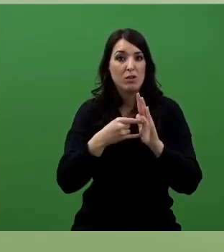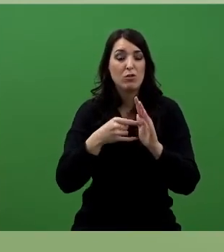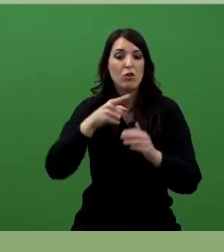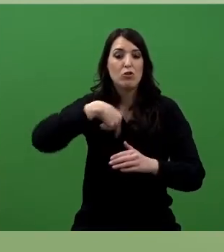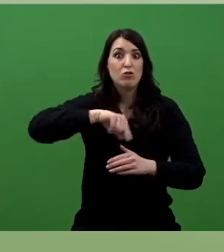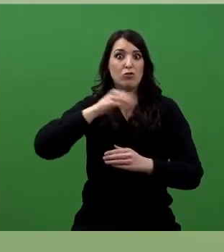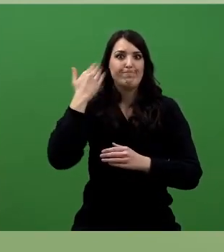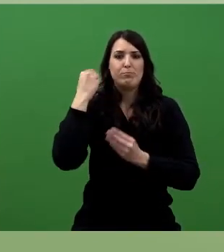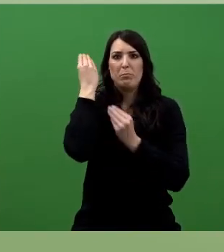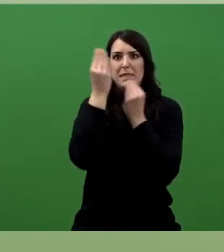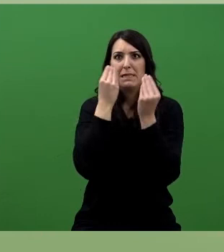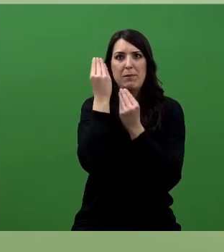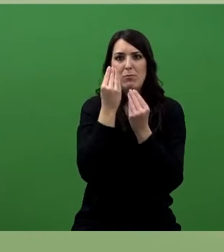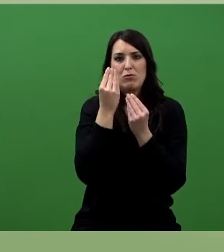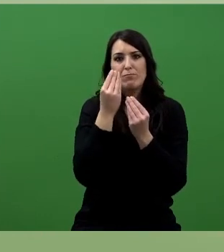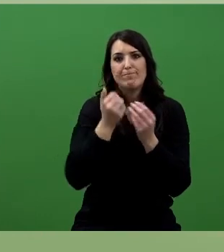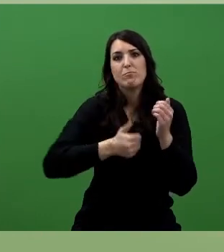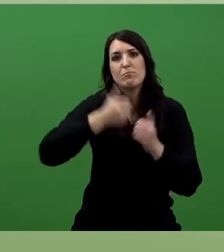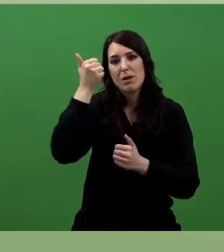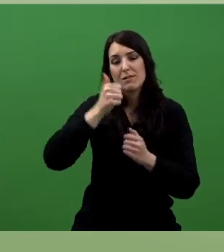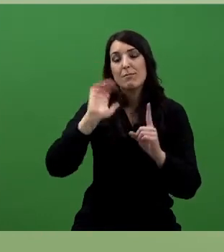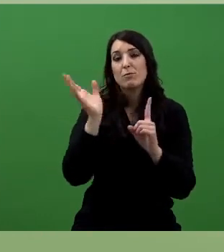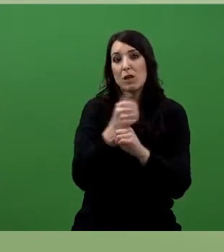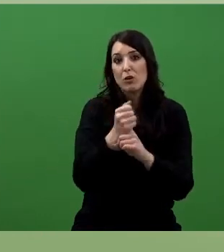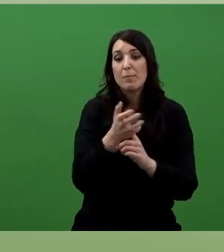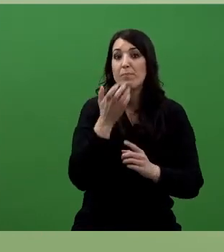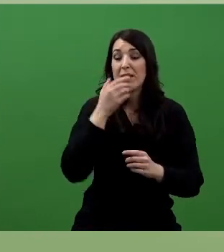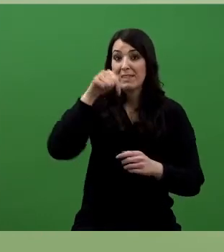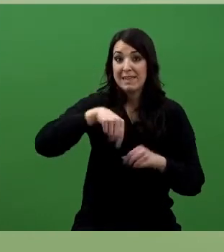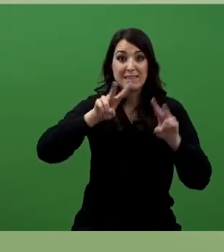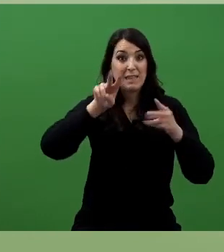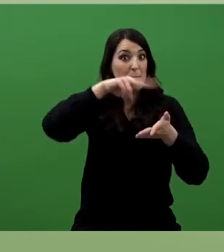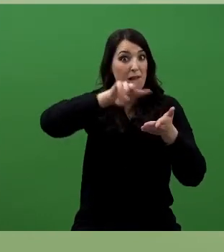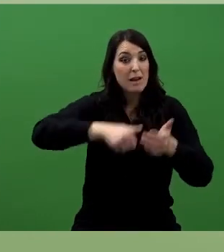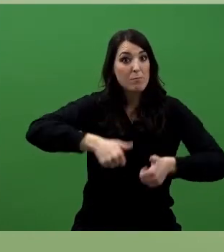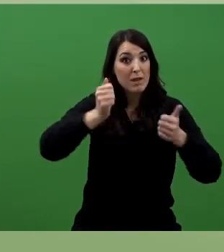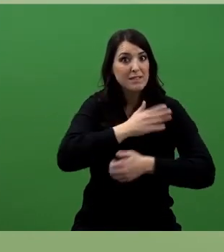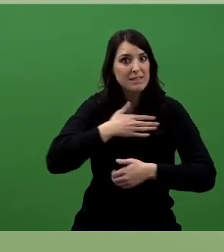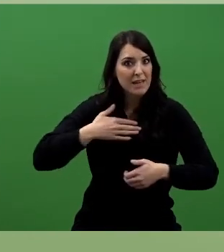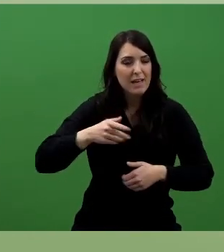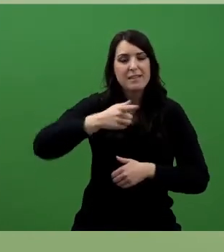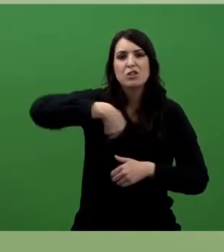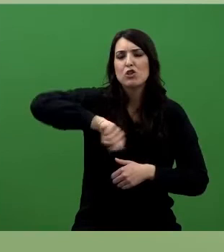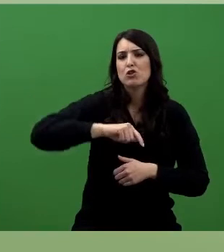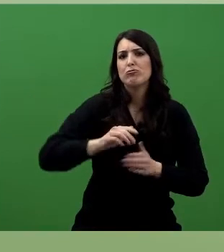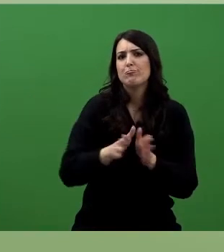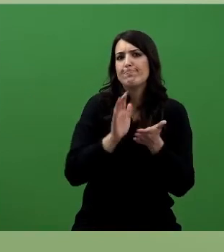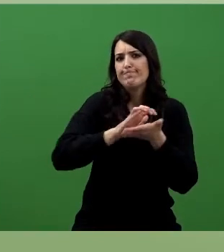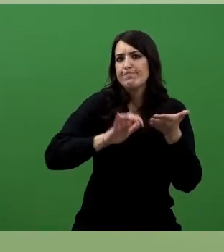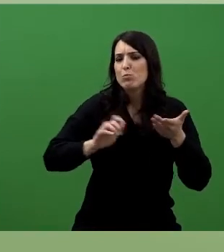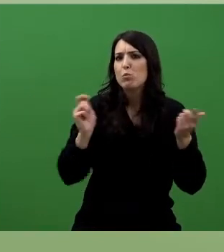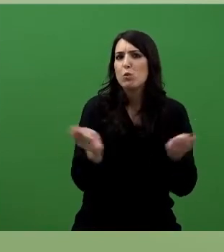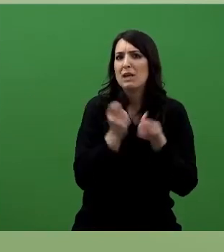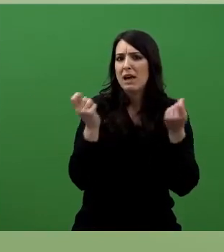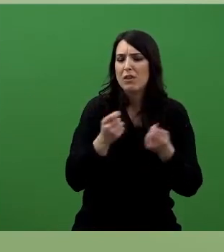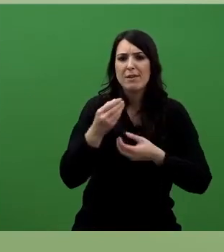que vamos a conseguir pues muchos más. Si queréis leer más sobre esto, hicimos unas publicaciones, un conjunto de